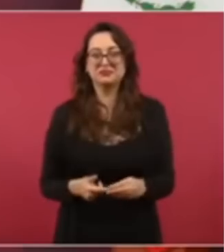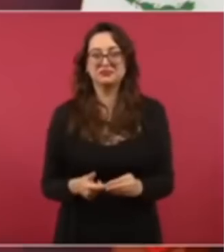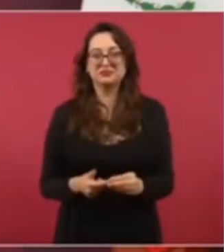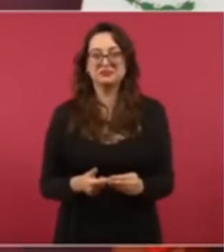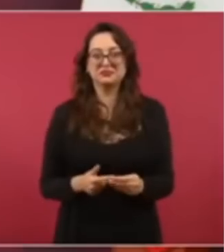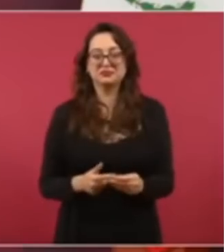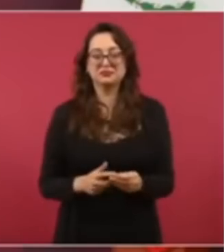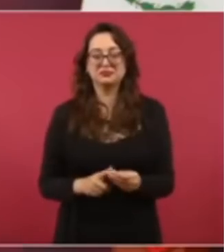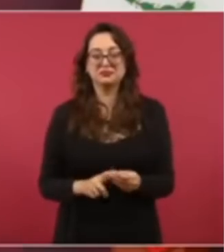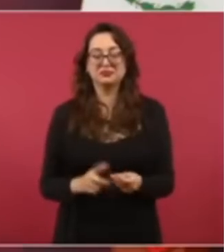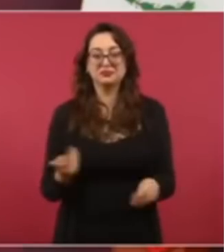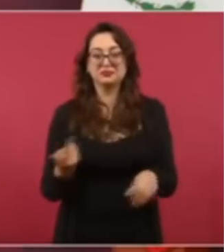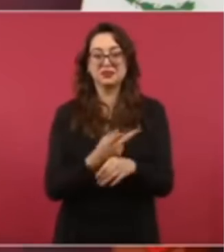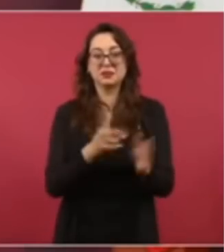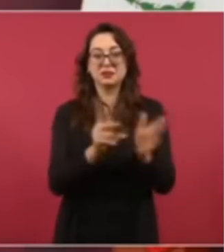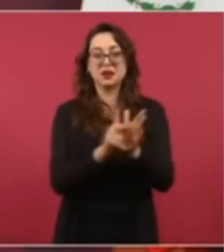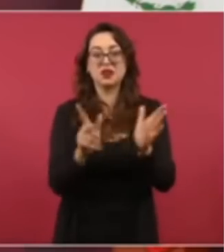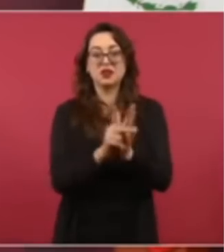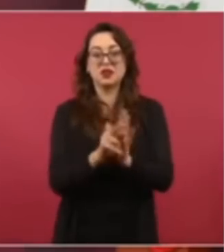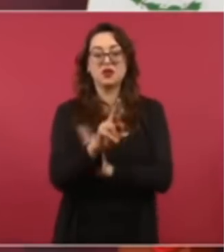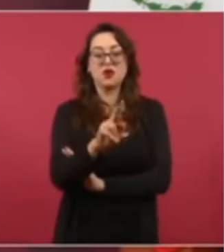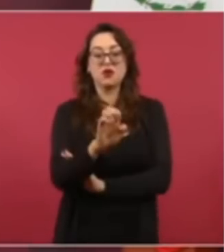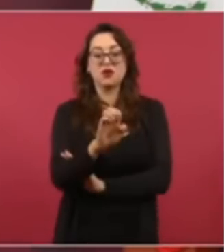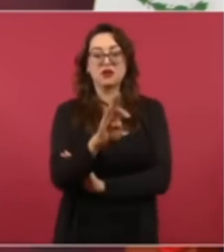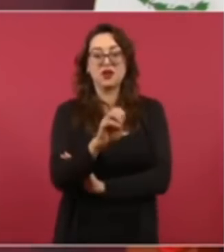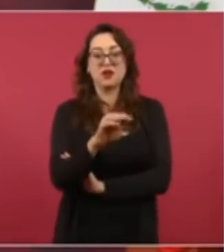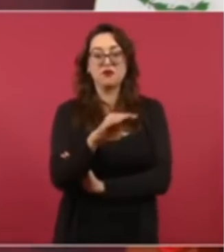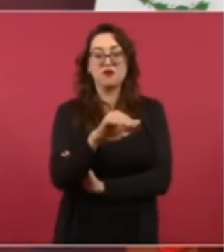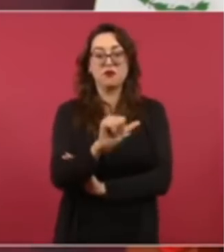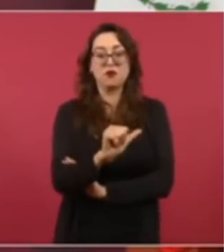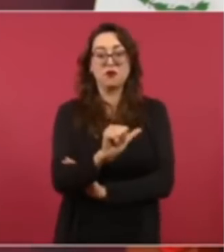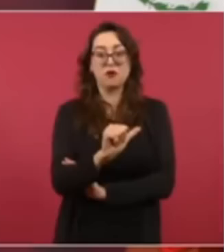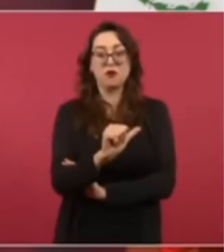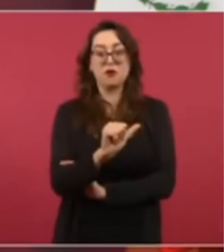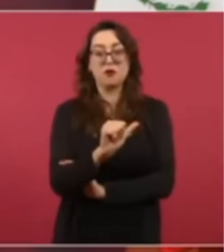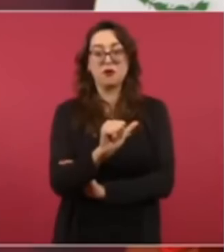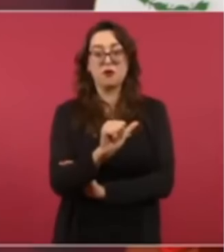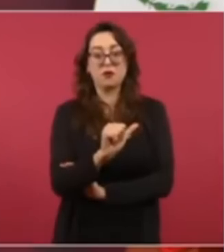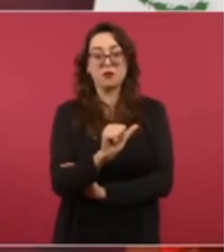convertido en un pasquín, no, en un